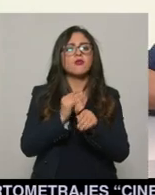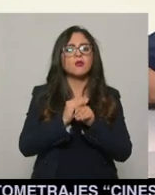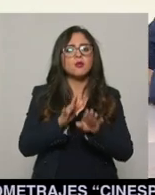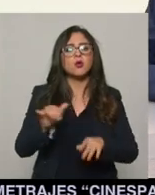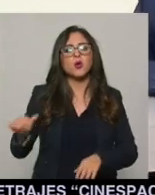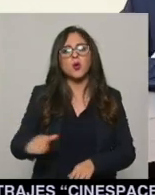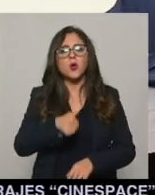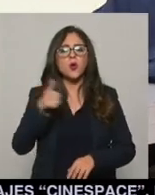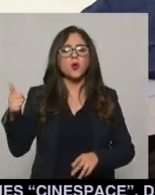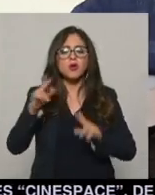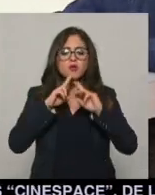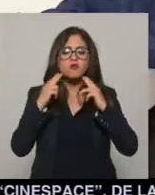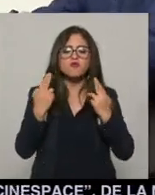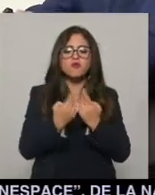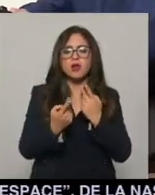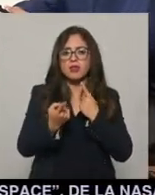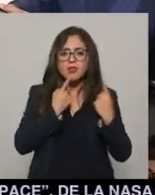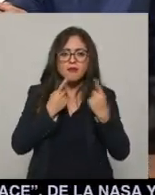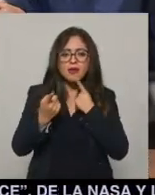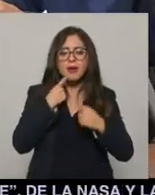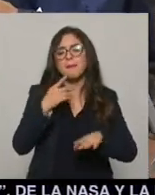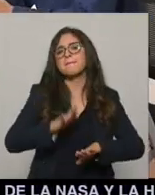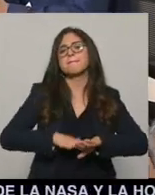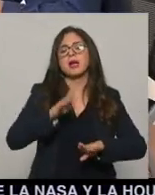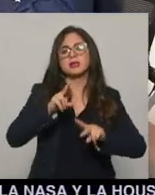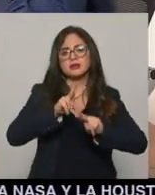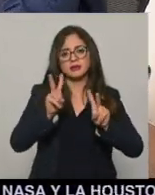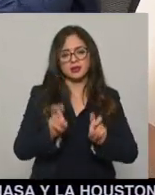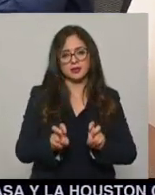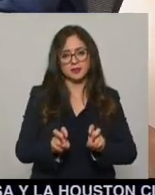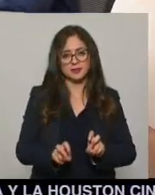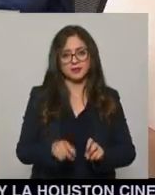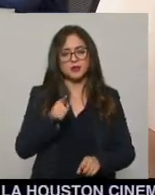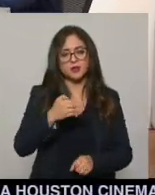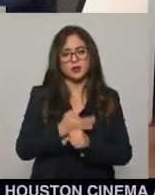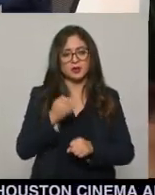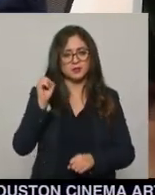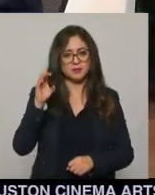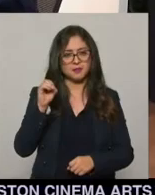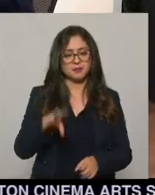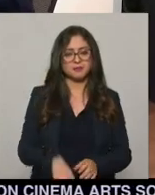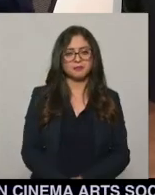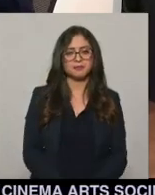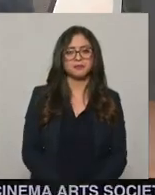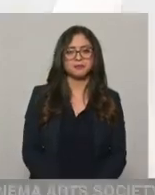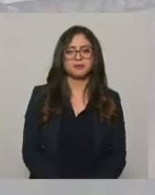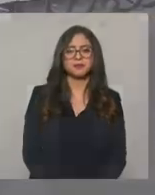de debate porque hay más temas aquí en Agenda y Contexto. Estamos en vivo.